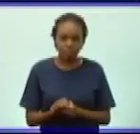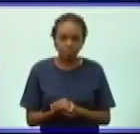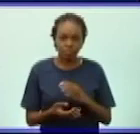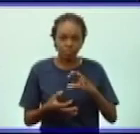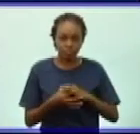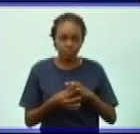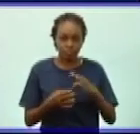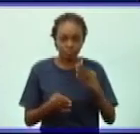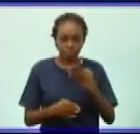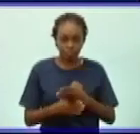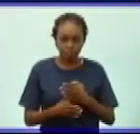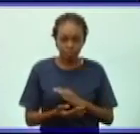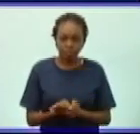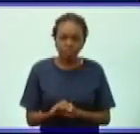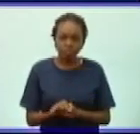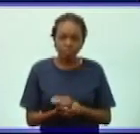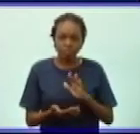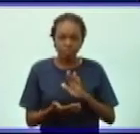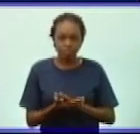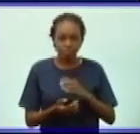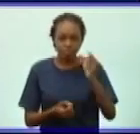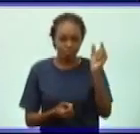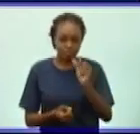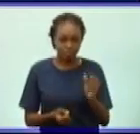Granma y Mayabeque.